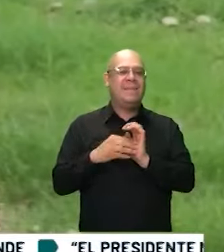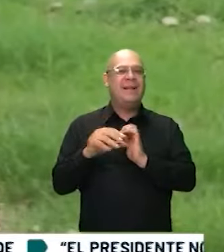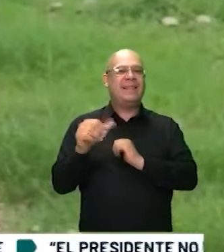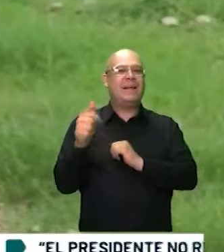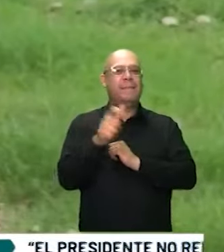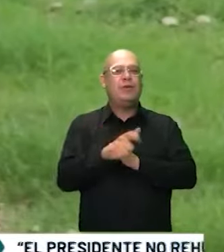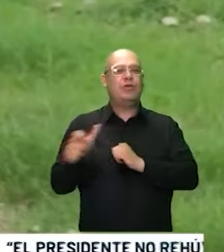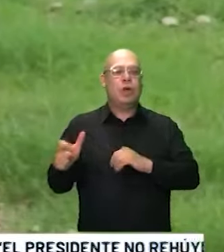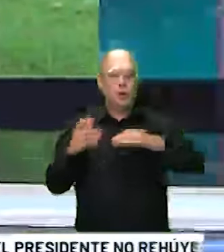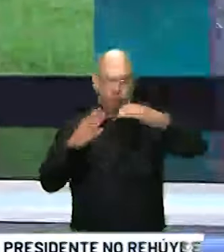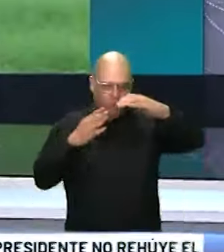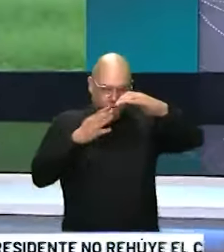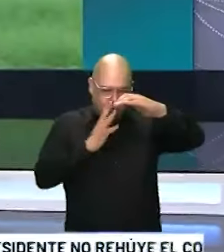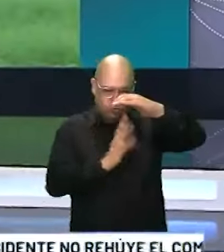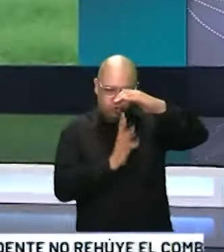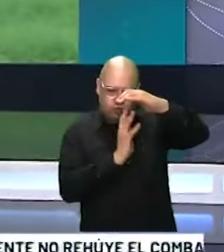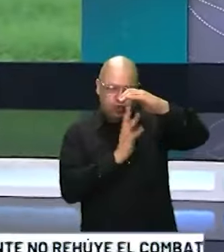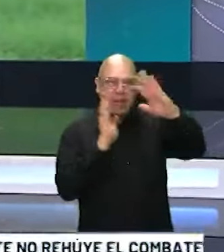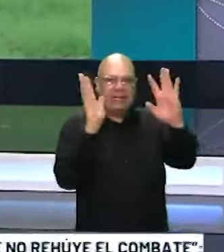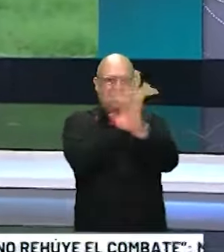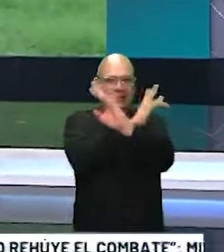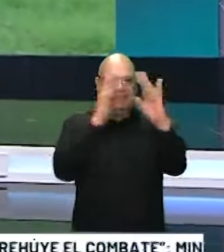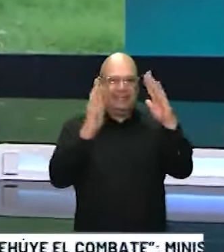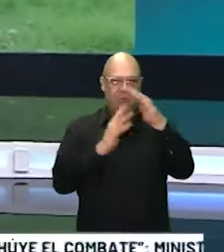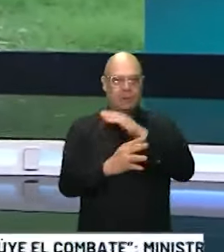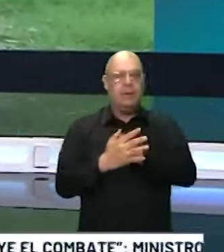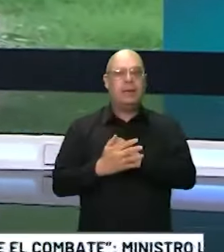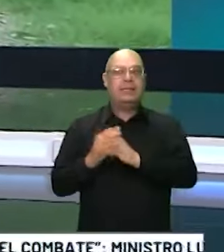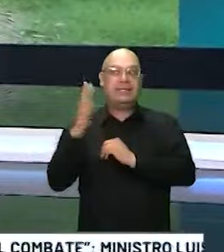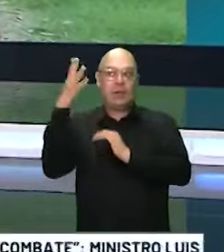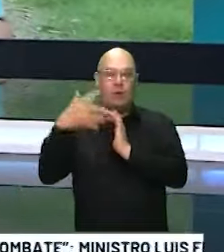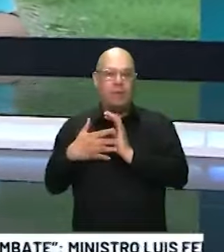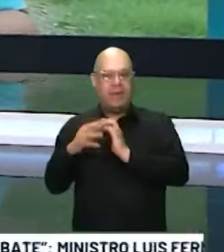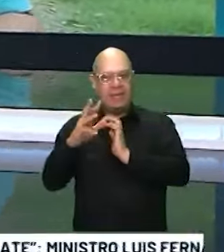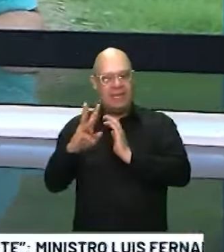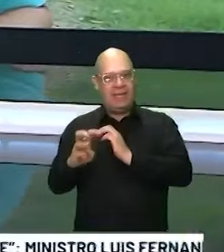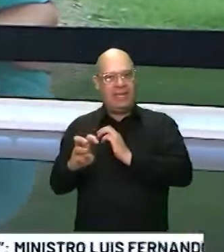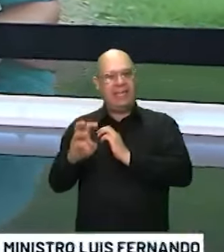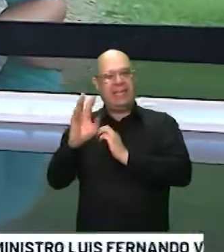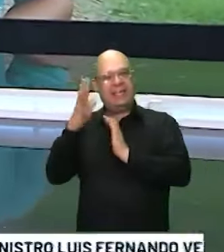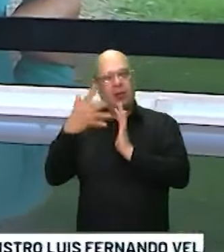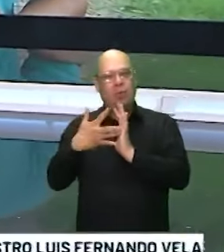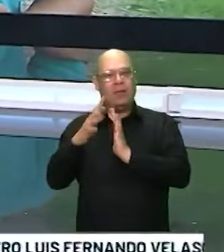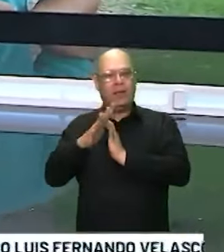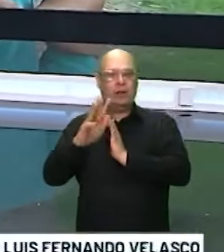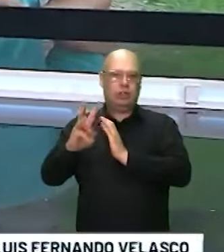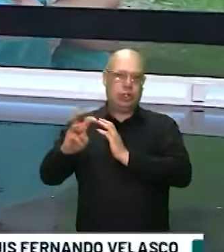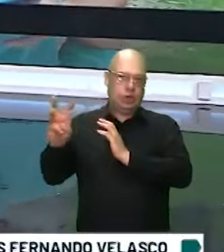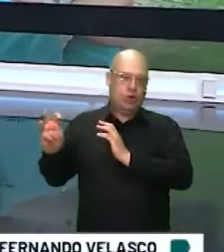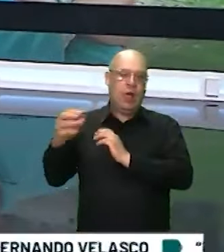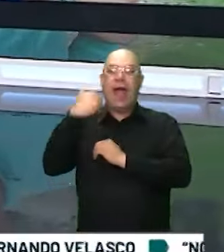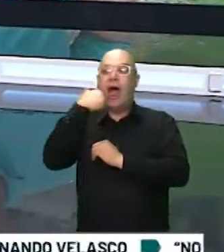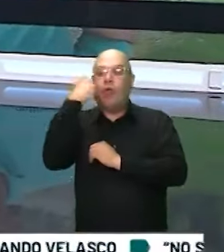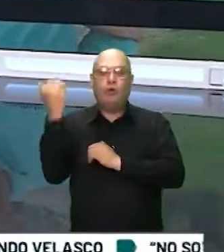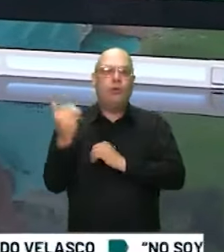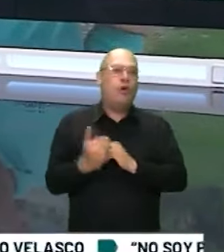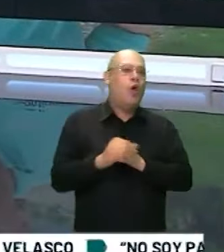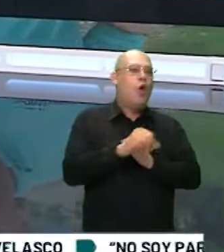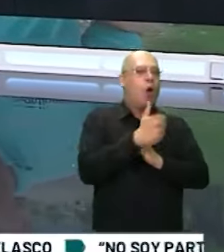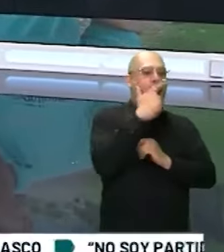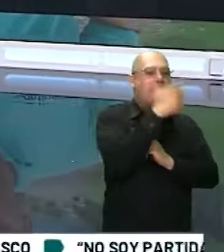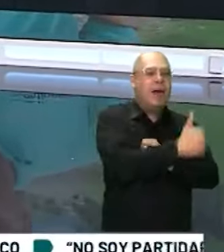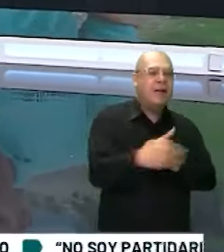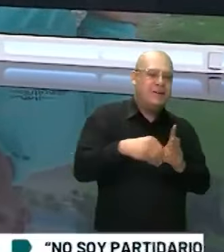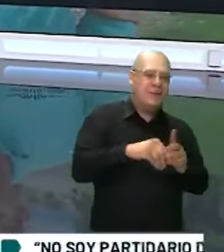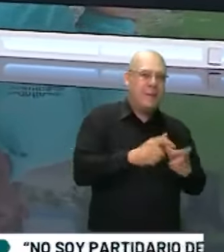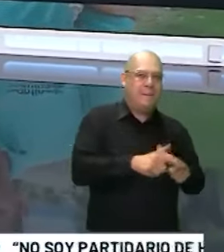selva del darien 5588 son adultos y 1422 menores sigan con más